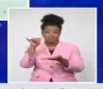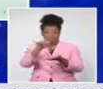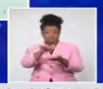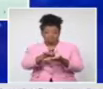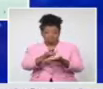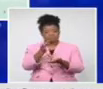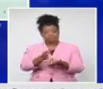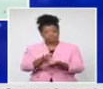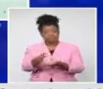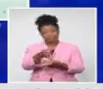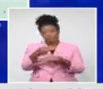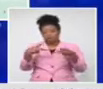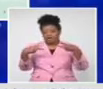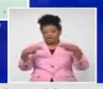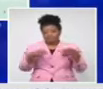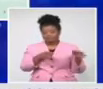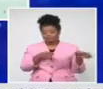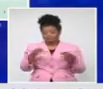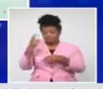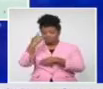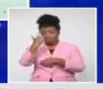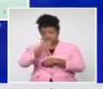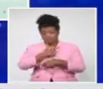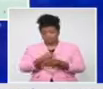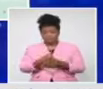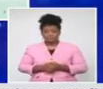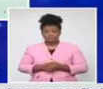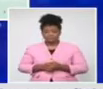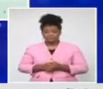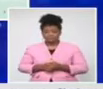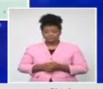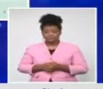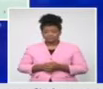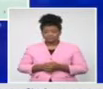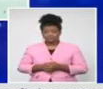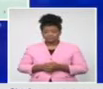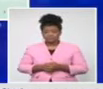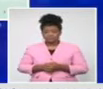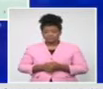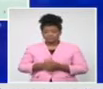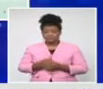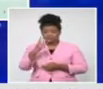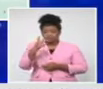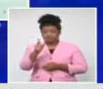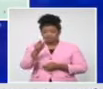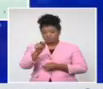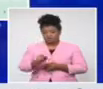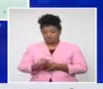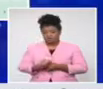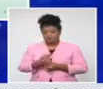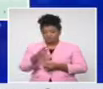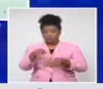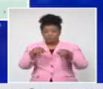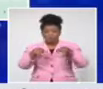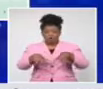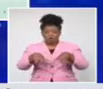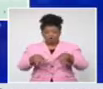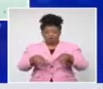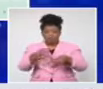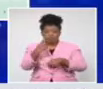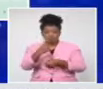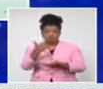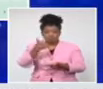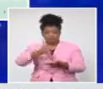En Ciego de Ávila, 2 casos importados, uno de Morón y uno de Ciego